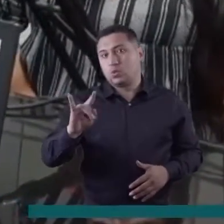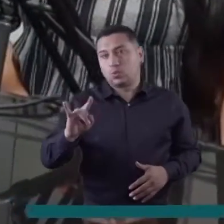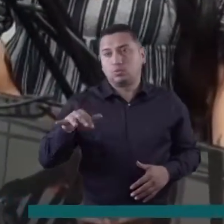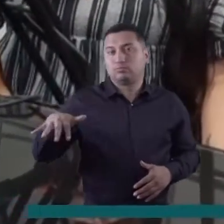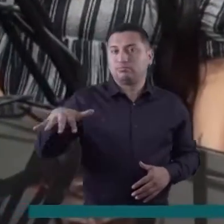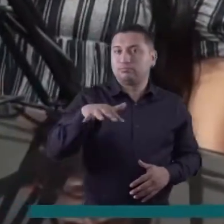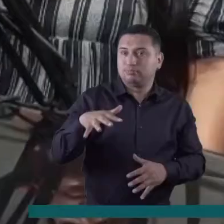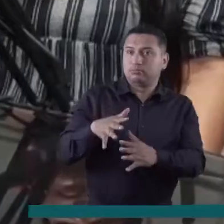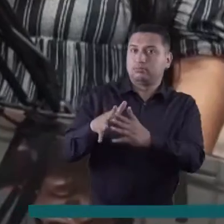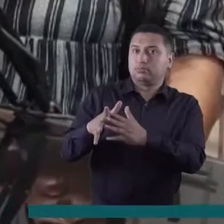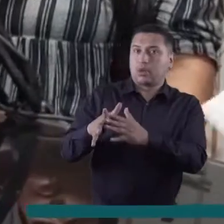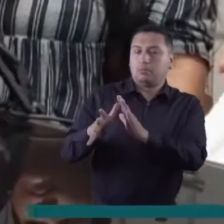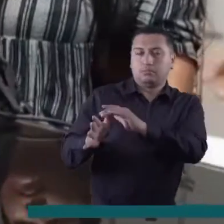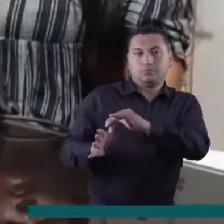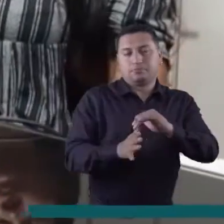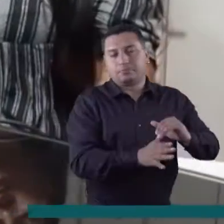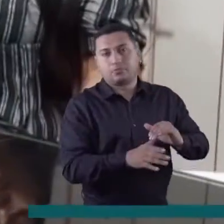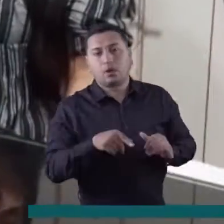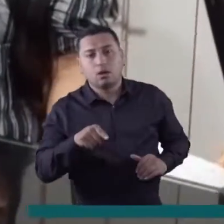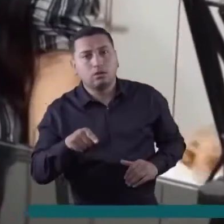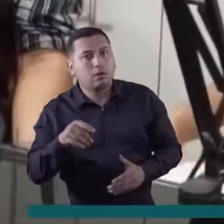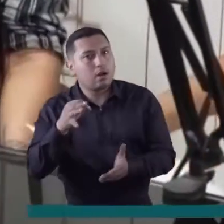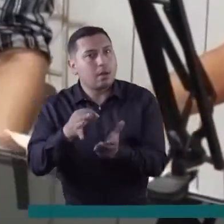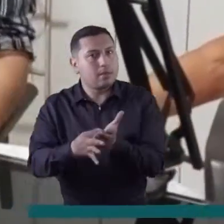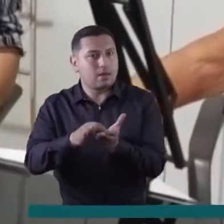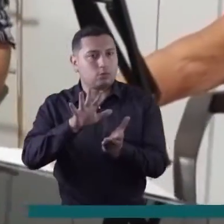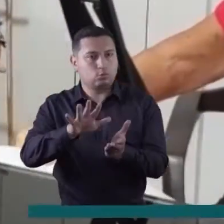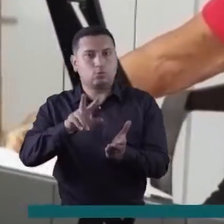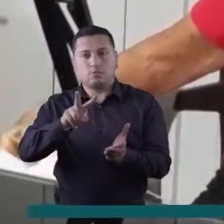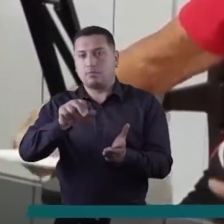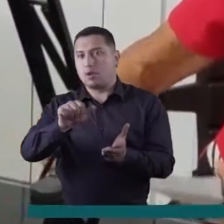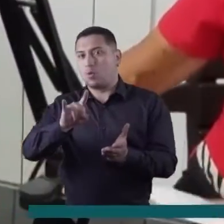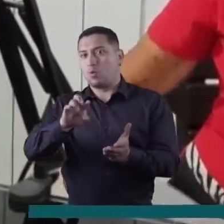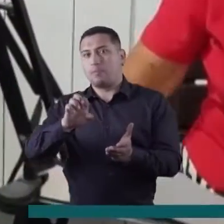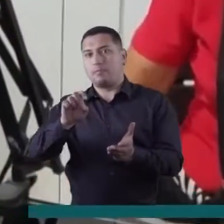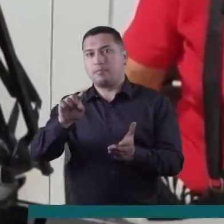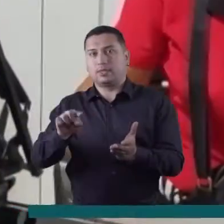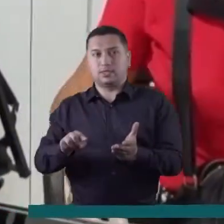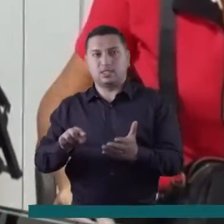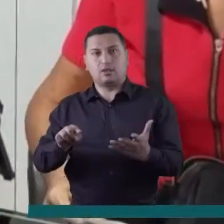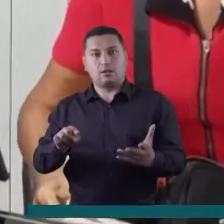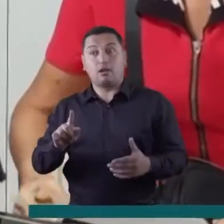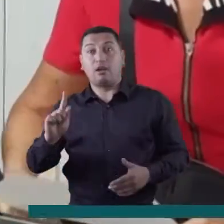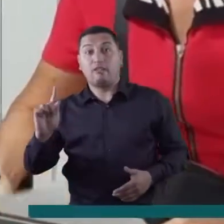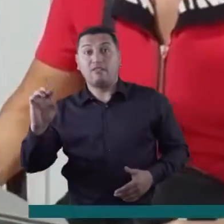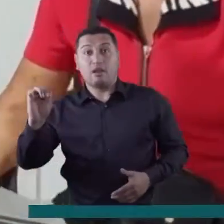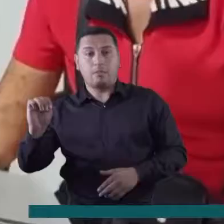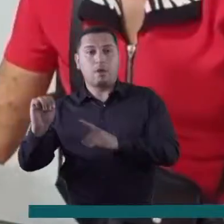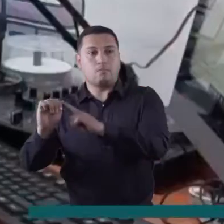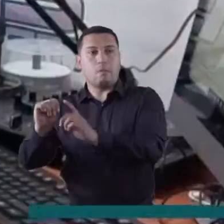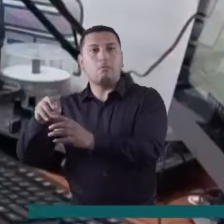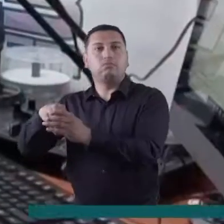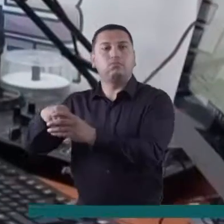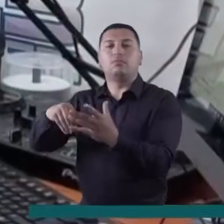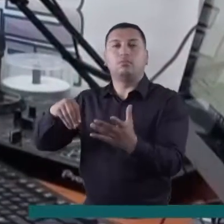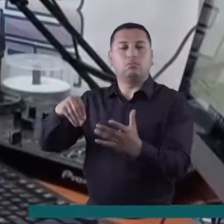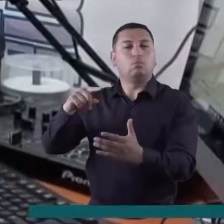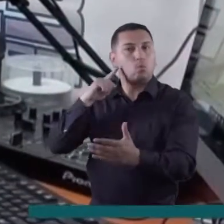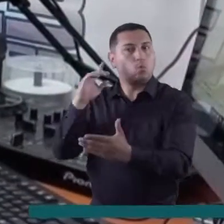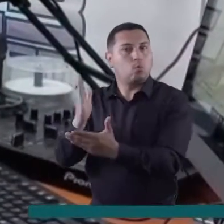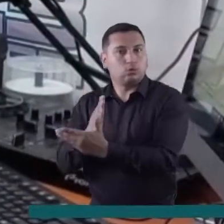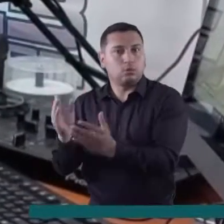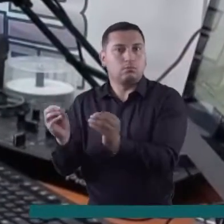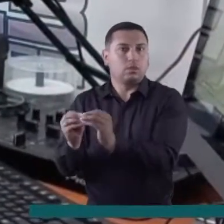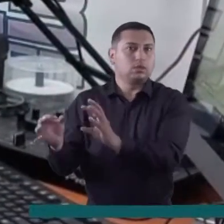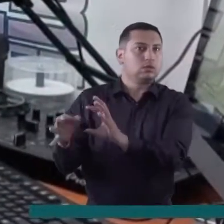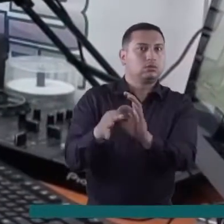el espacio informativo. Y es que en la capital de Vaupés, contar con el privilegio de tener música y noticias en la FM es producto de una